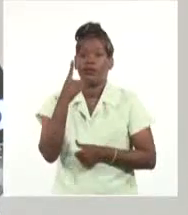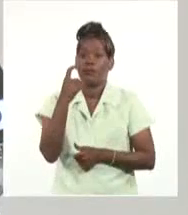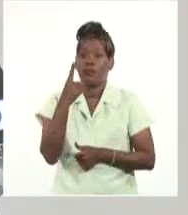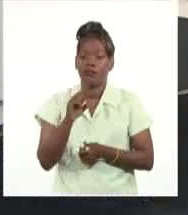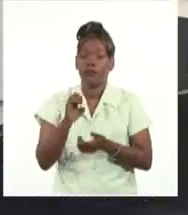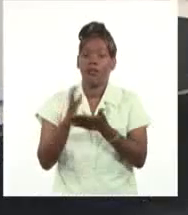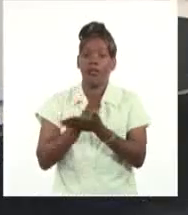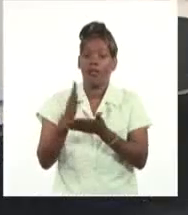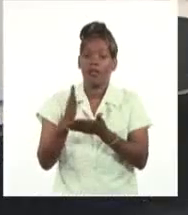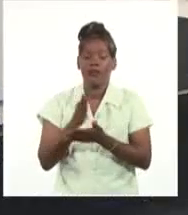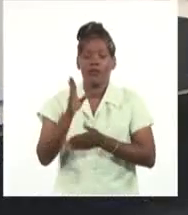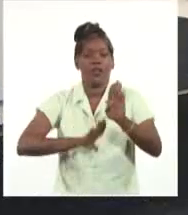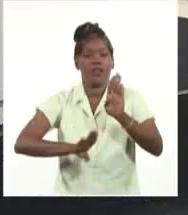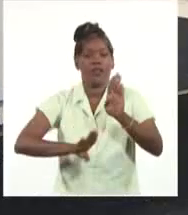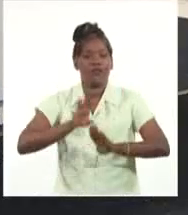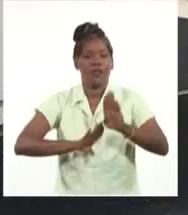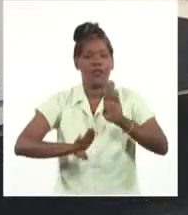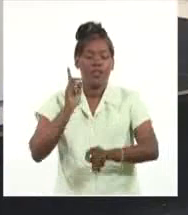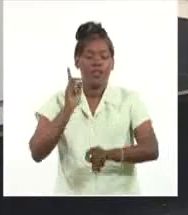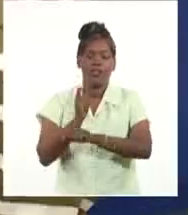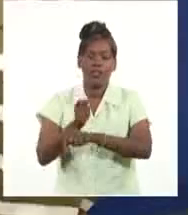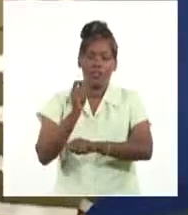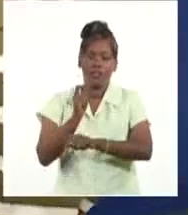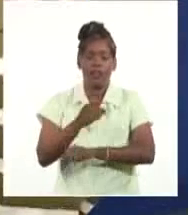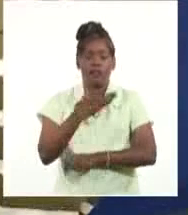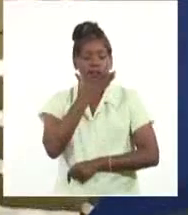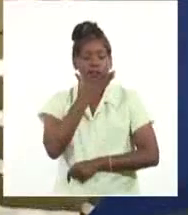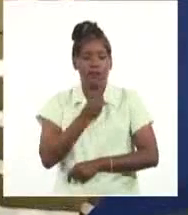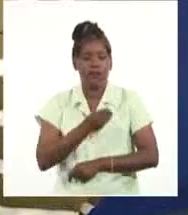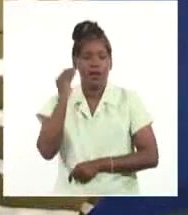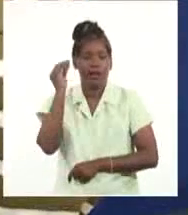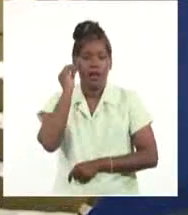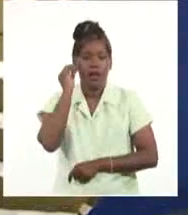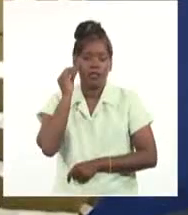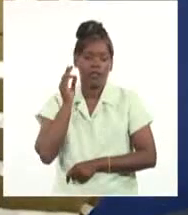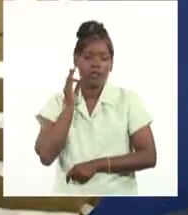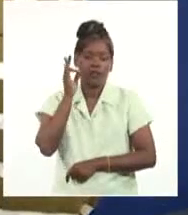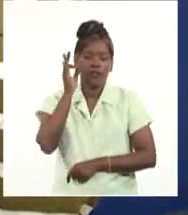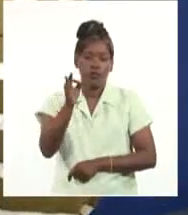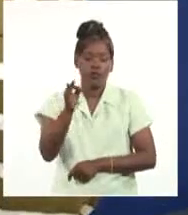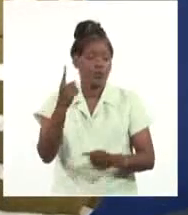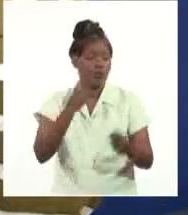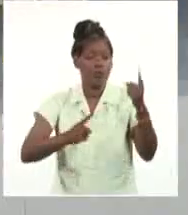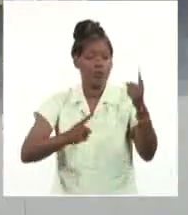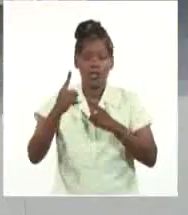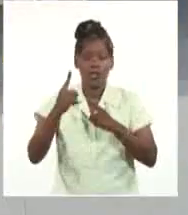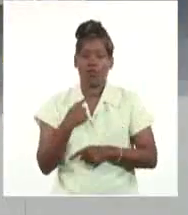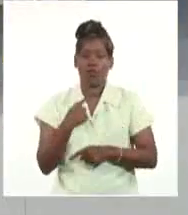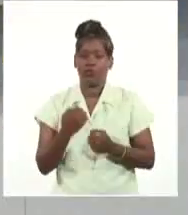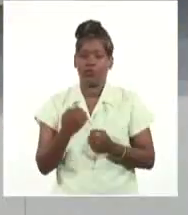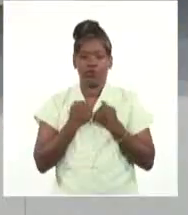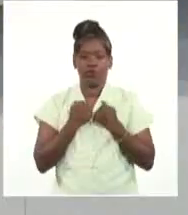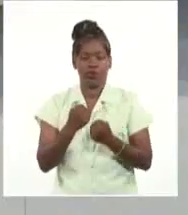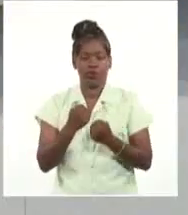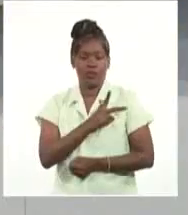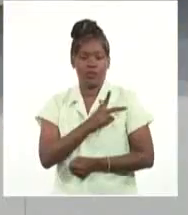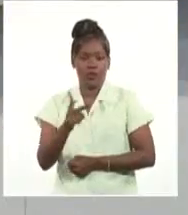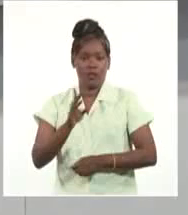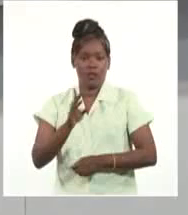presente con el mismo optimismo que Fidel y el pueblo cubano enfrentaron las situaciones tan difíciles del periodo